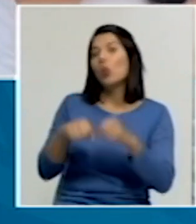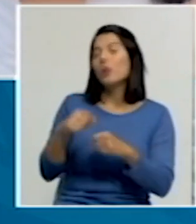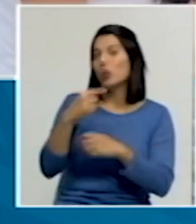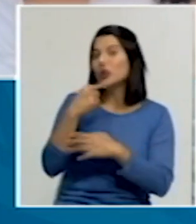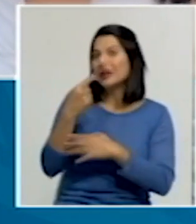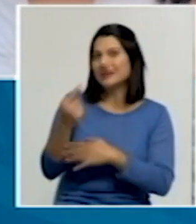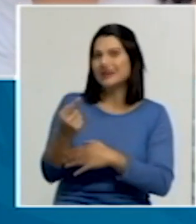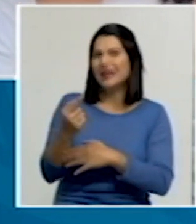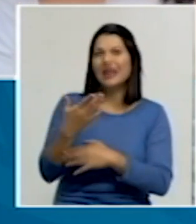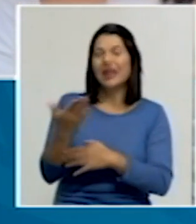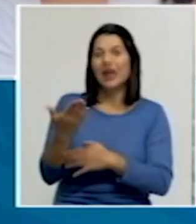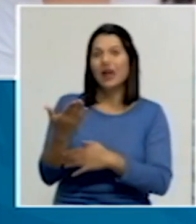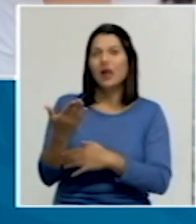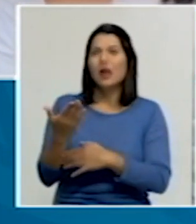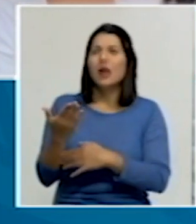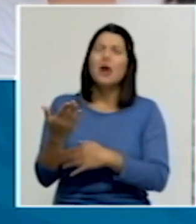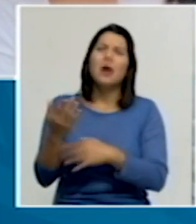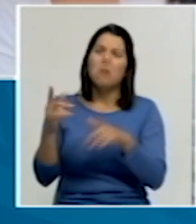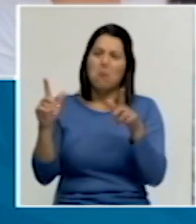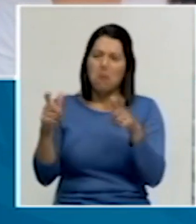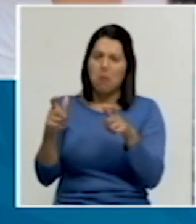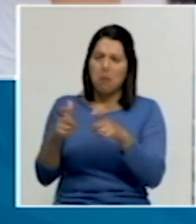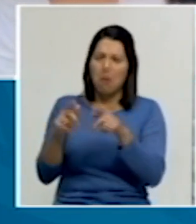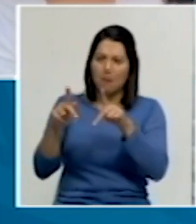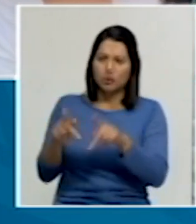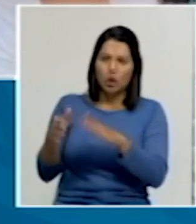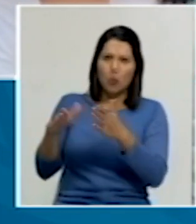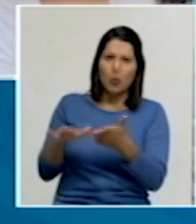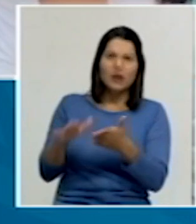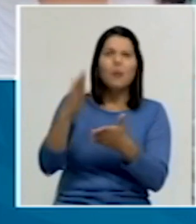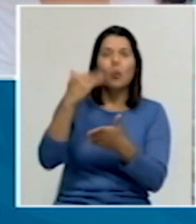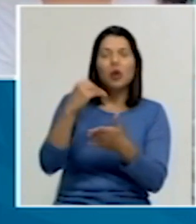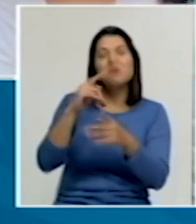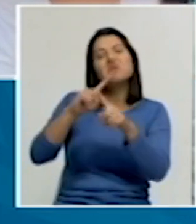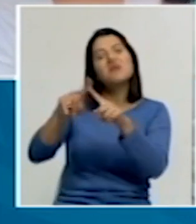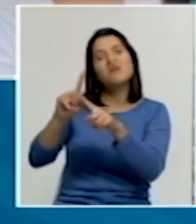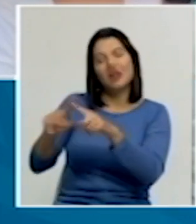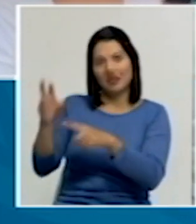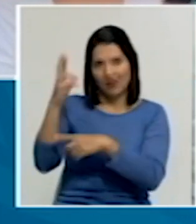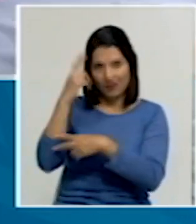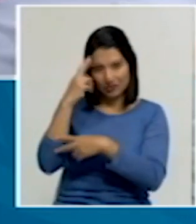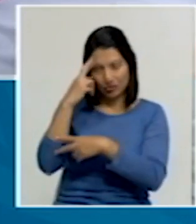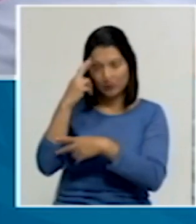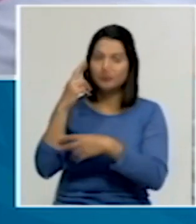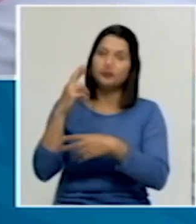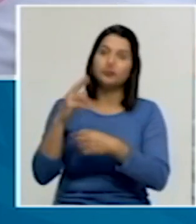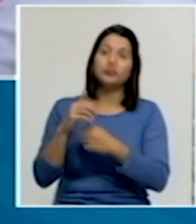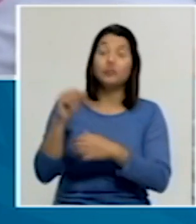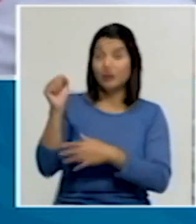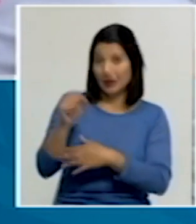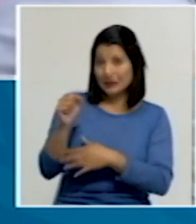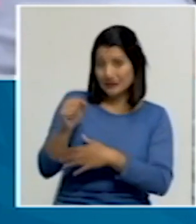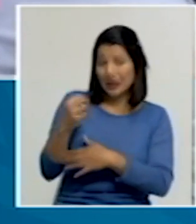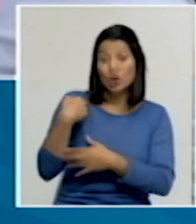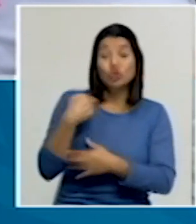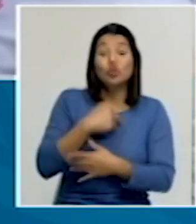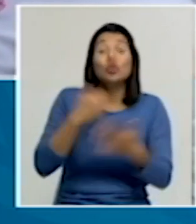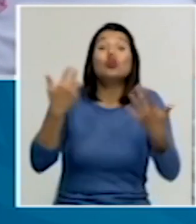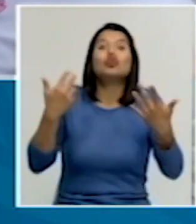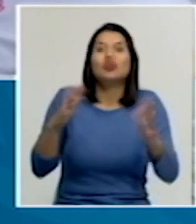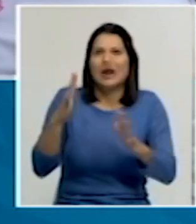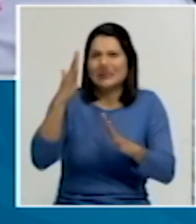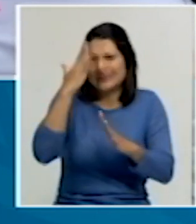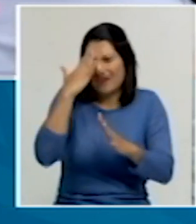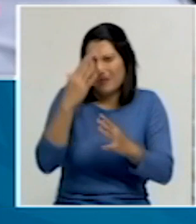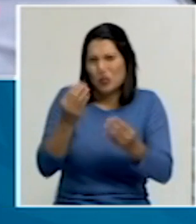de nuevo una suma de factores. Efectivamente, digamos que ya sabemos mucho del